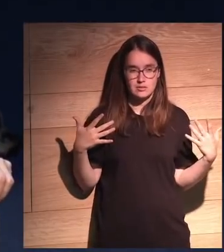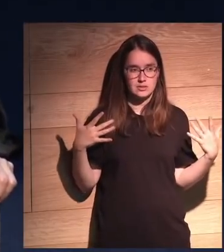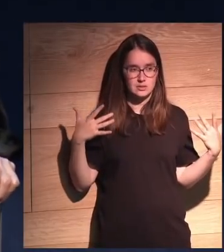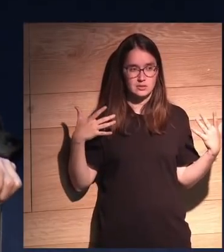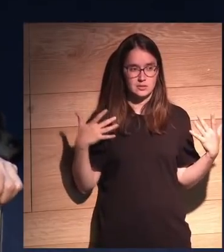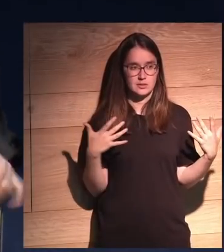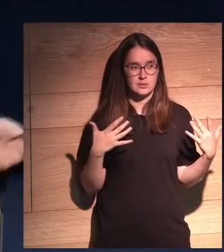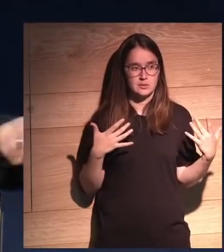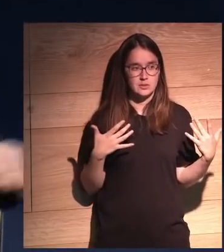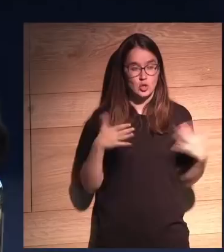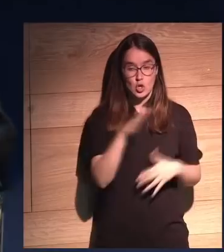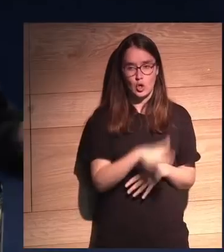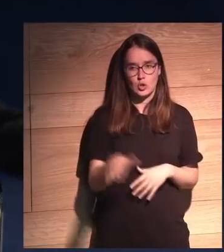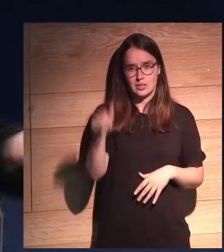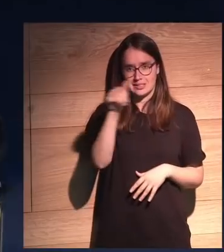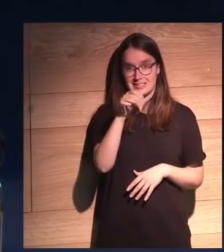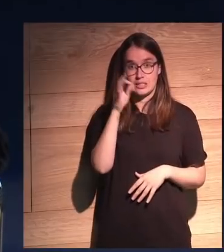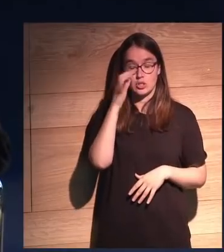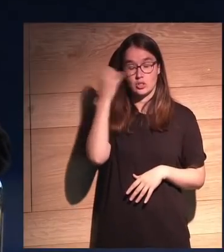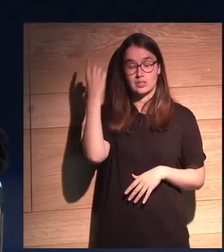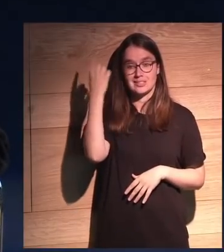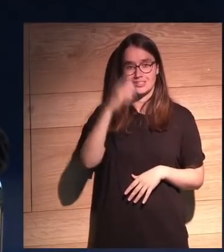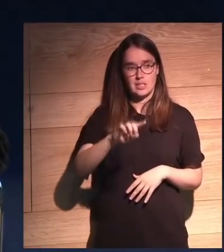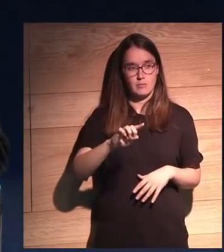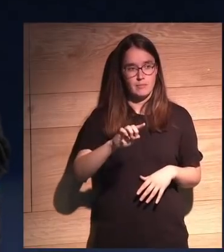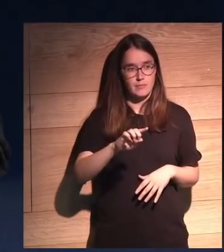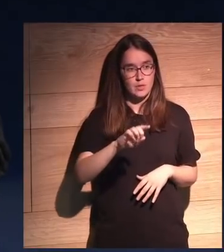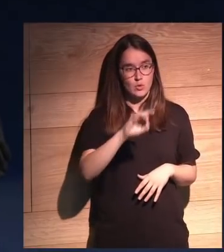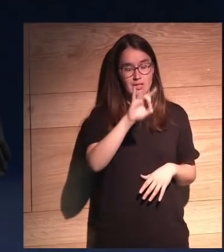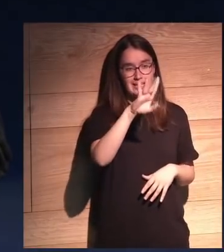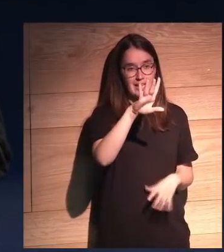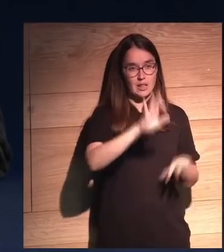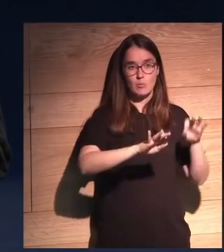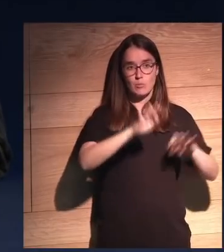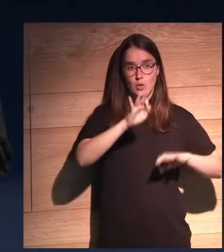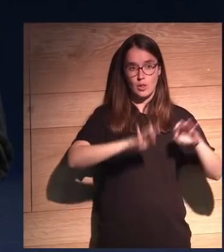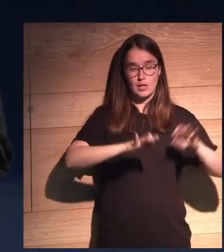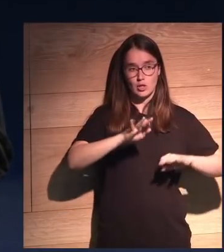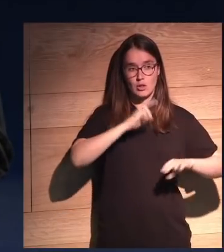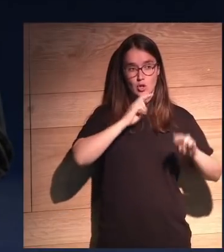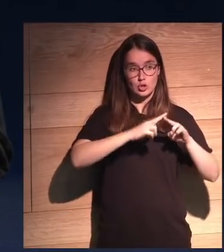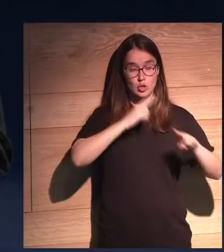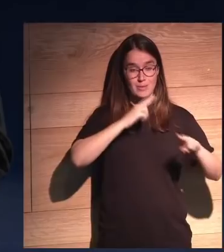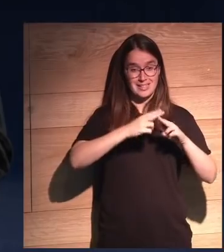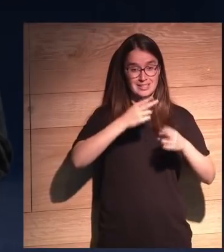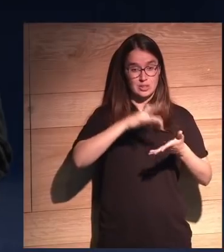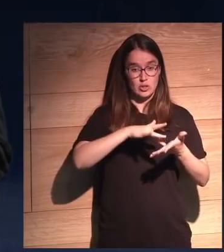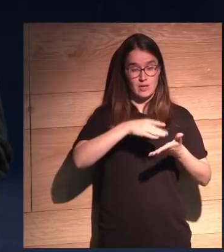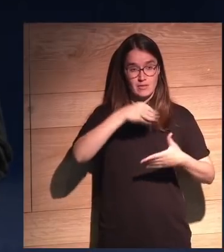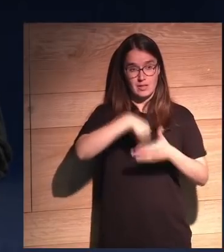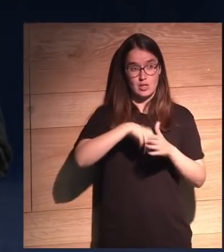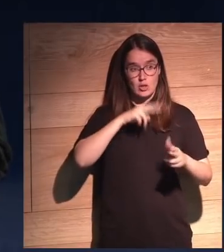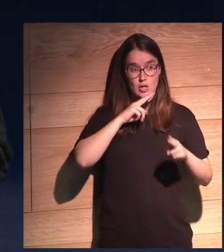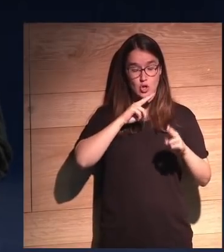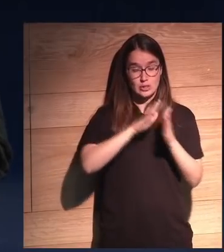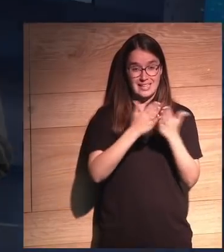que los niños sepan. Solo menos de un 15% de los nombres que aparecen mencionados en